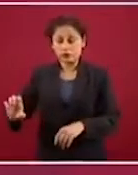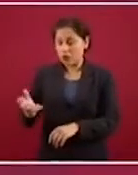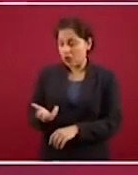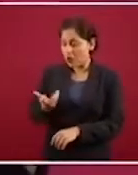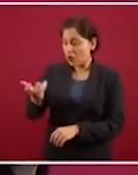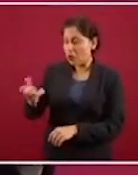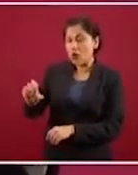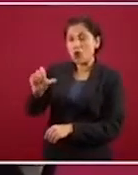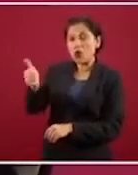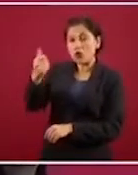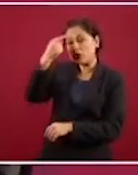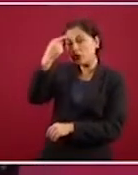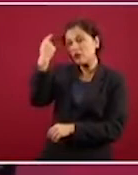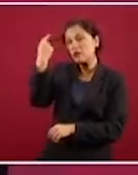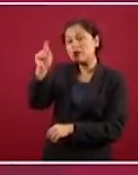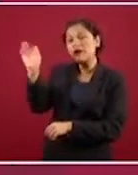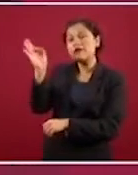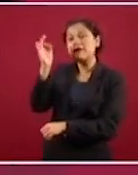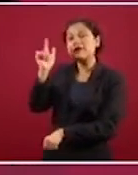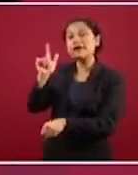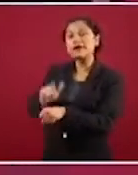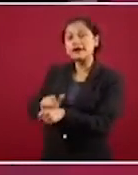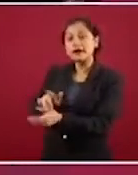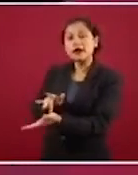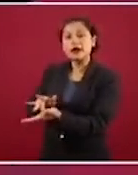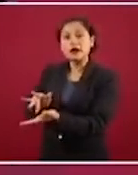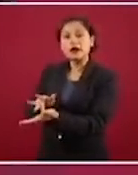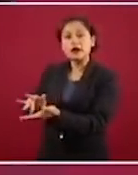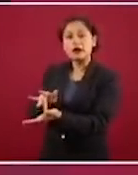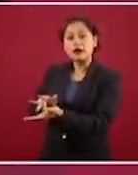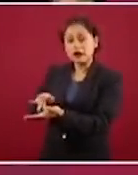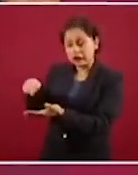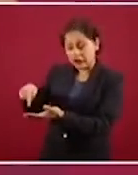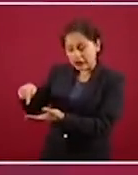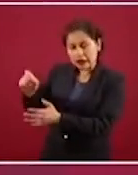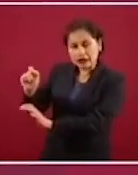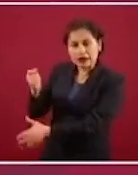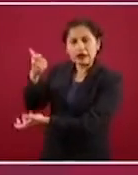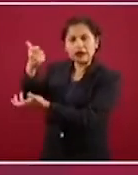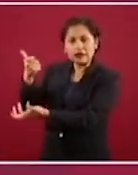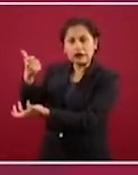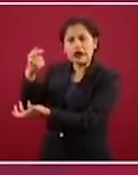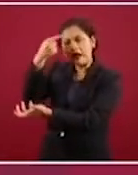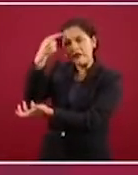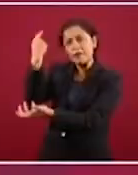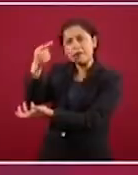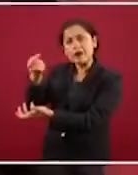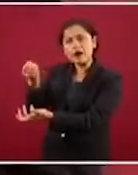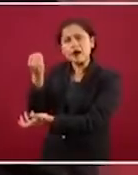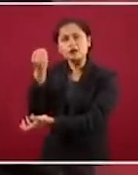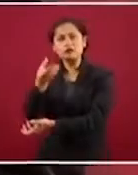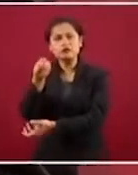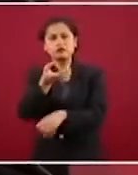lo que la federación le transfiere, le envía a los estados, eso